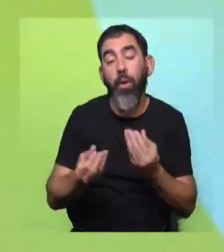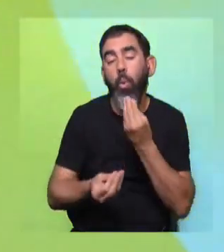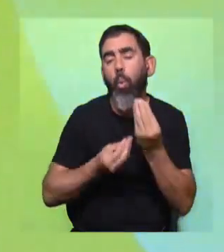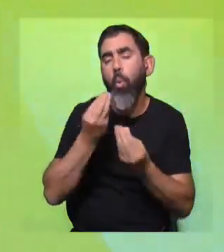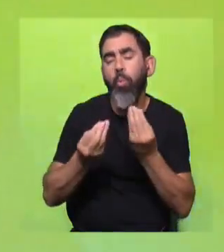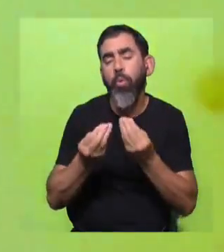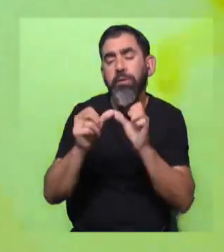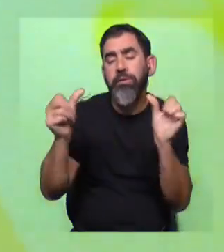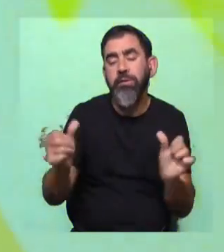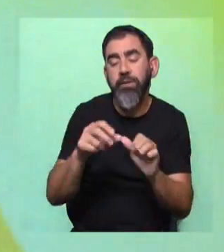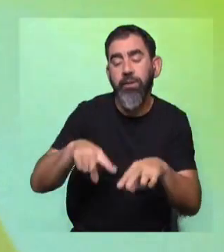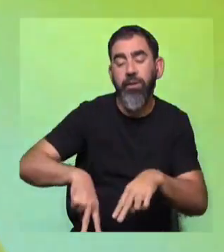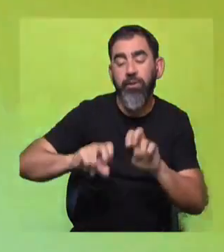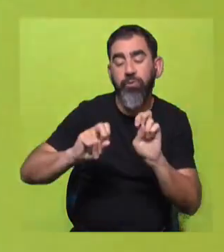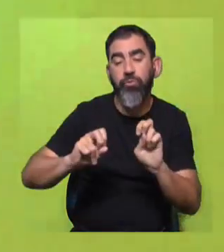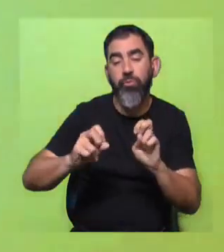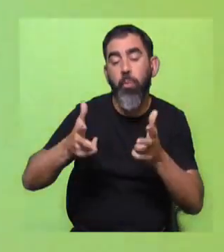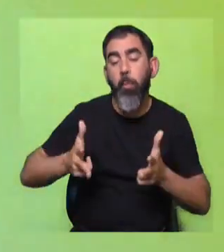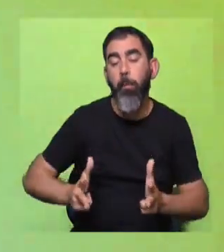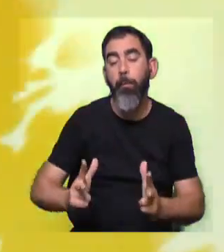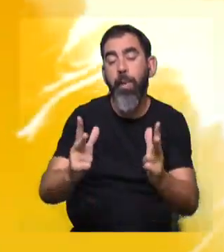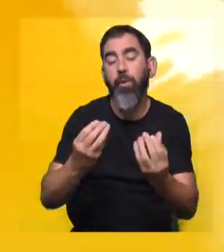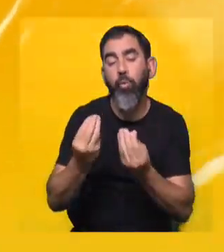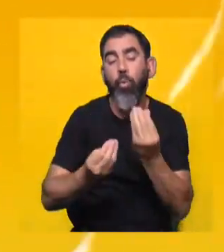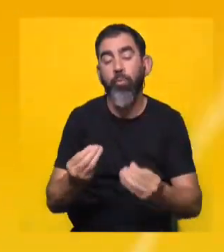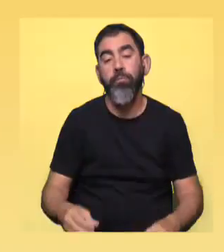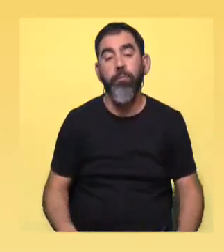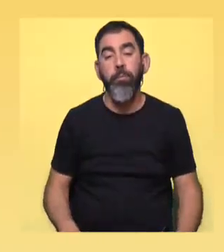se realizó el estudio y cuál fue su metodología.